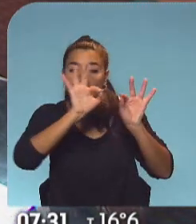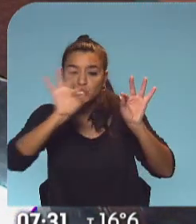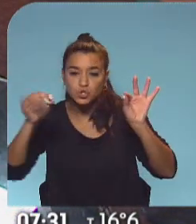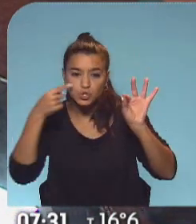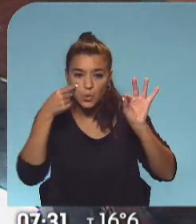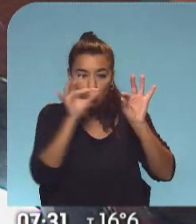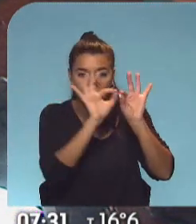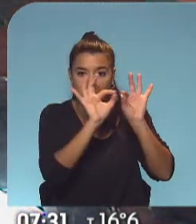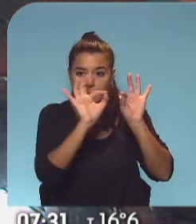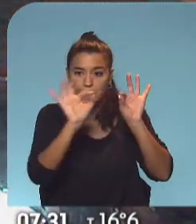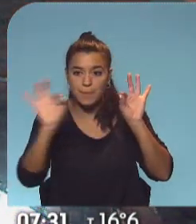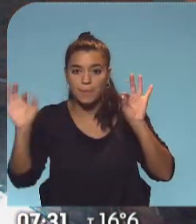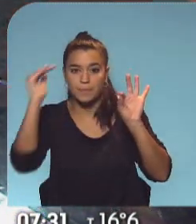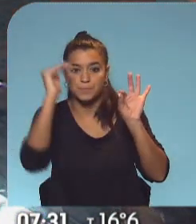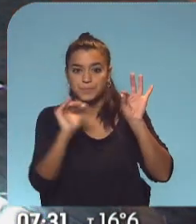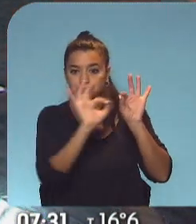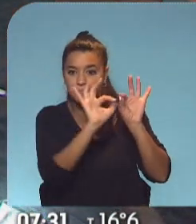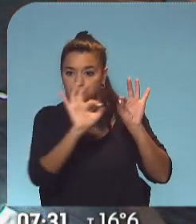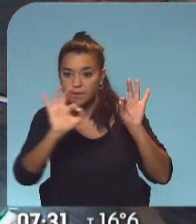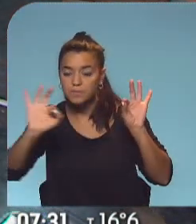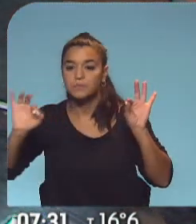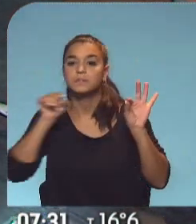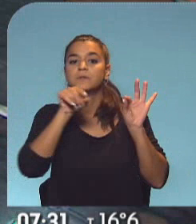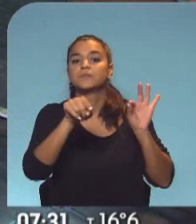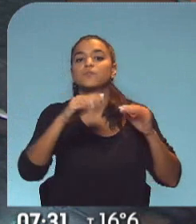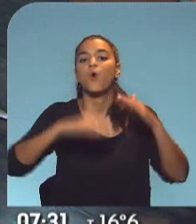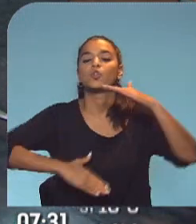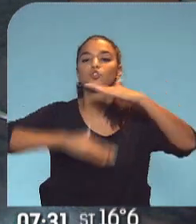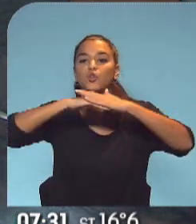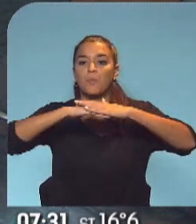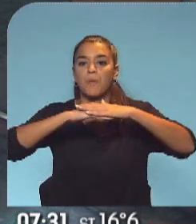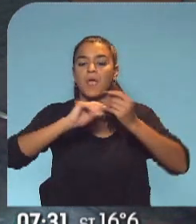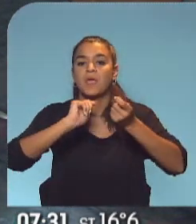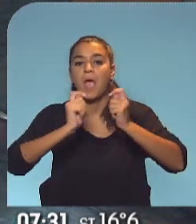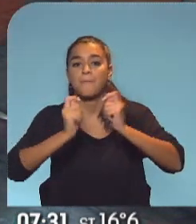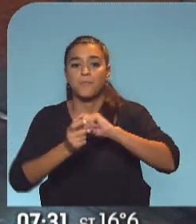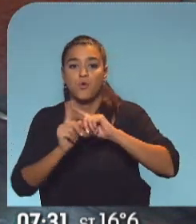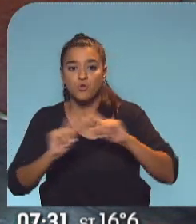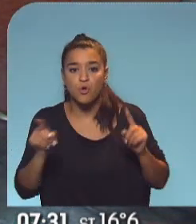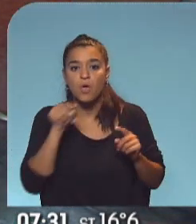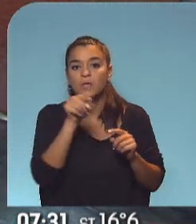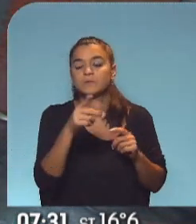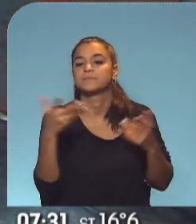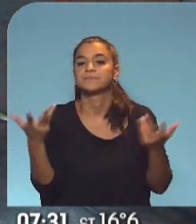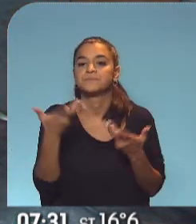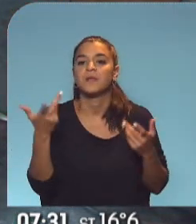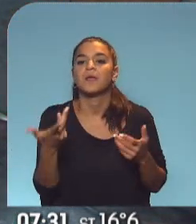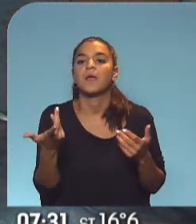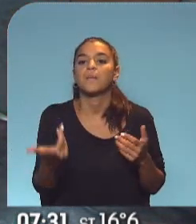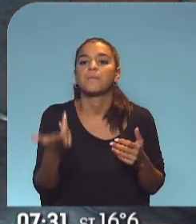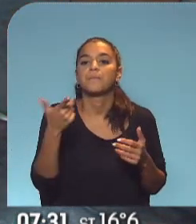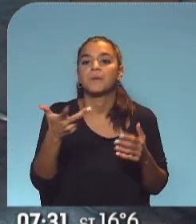ven un poquito por debajo tiene que ver con un tope que no puede variar, que se refiere a la capacidad